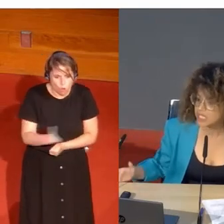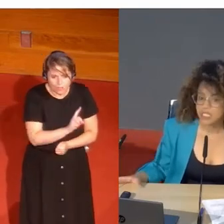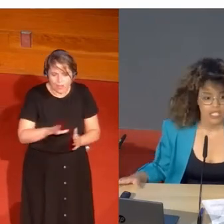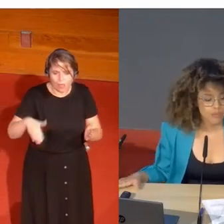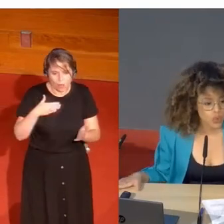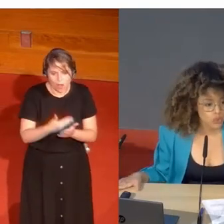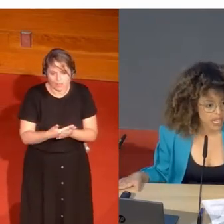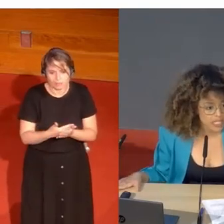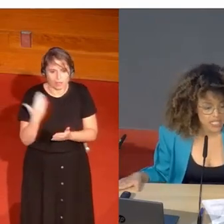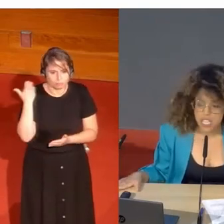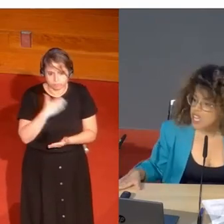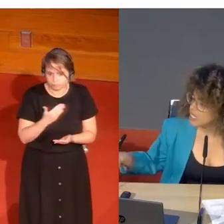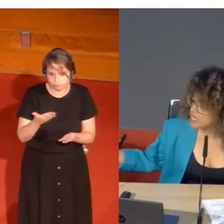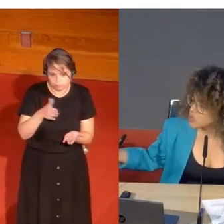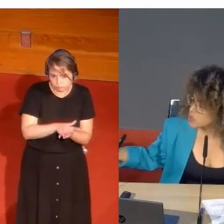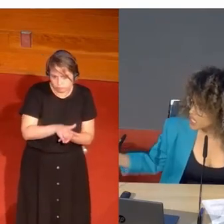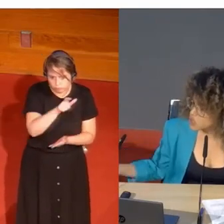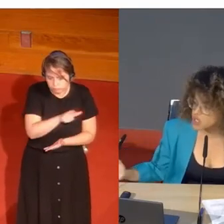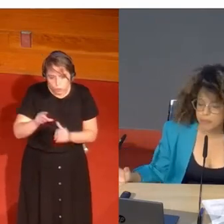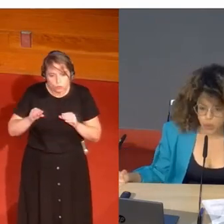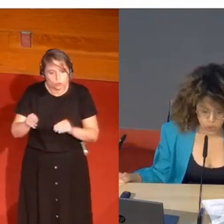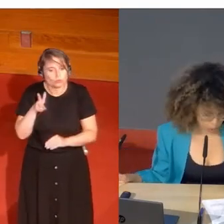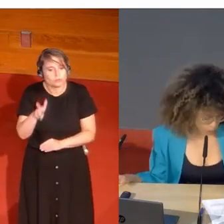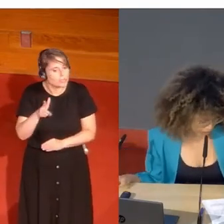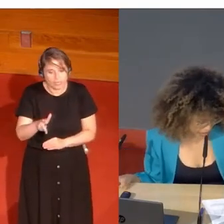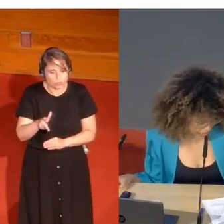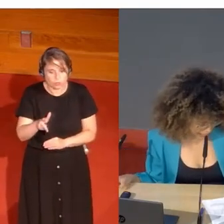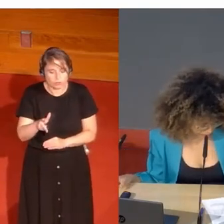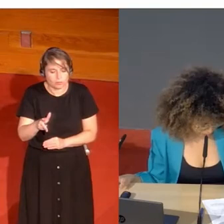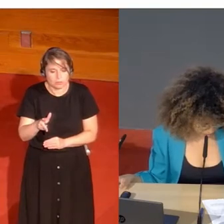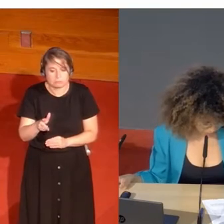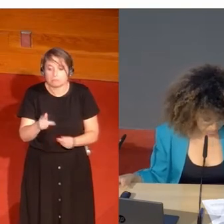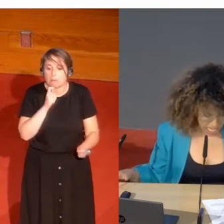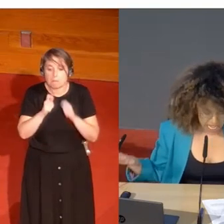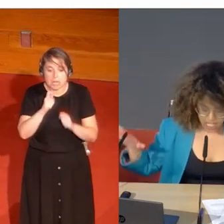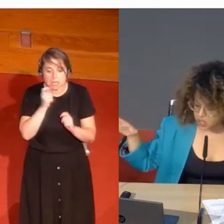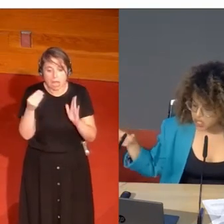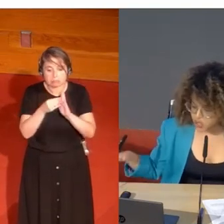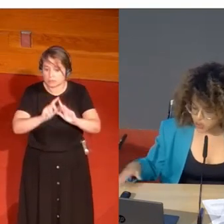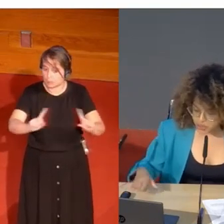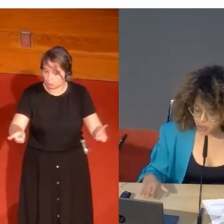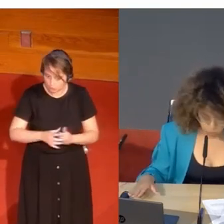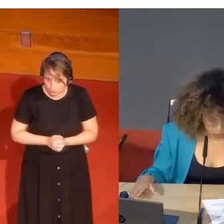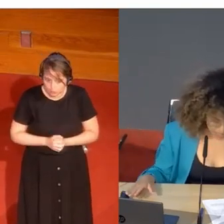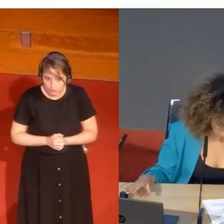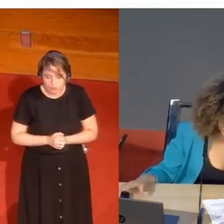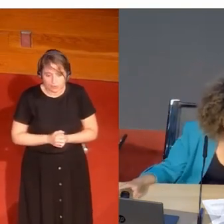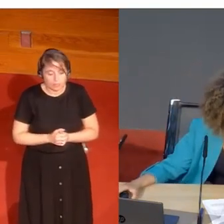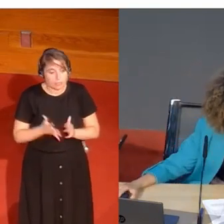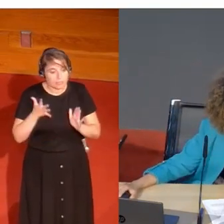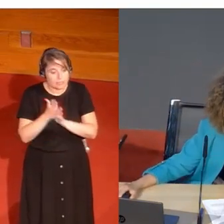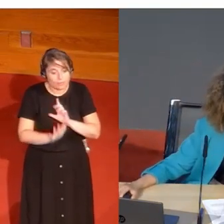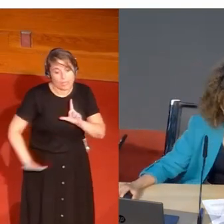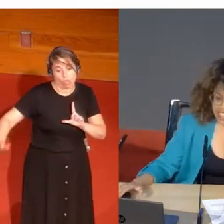pena de muerte en muchos países y sus derechos un poco se abordan en la prensa Entonces nos encontramos con una